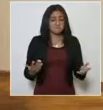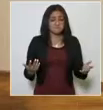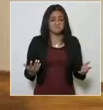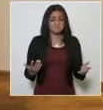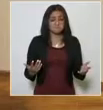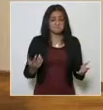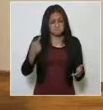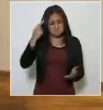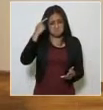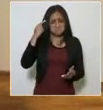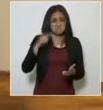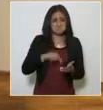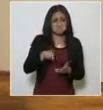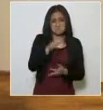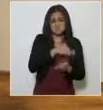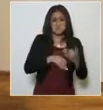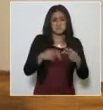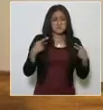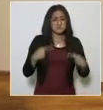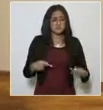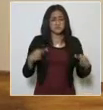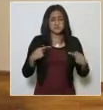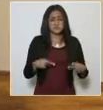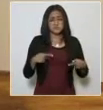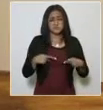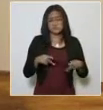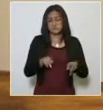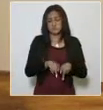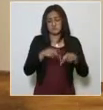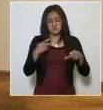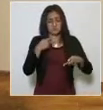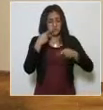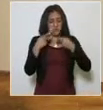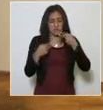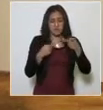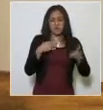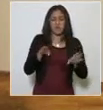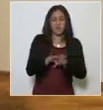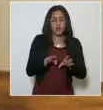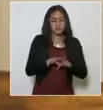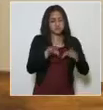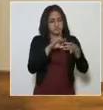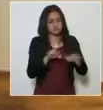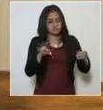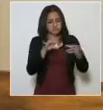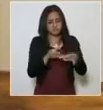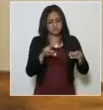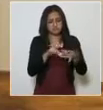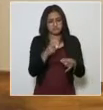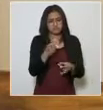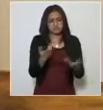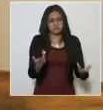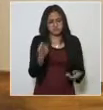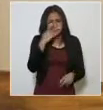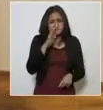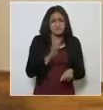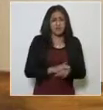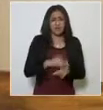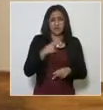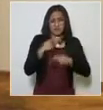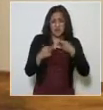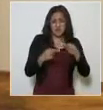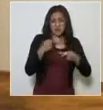Yo creo que los medios han descrito muy bien el escenario en que ocurrieron los hechos. ¿Para qué me refiero más a